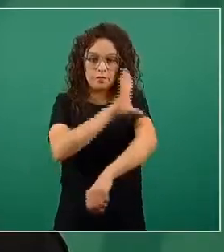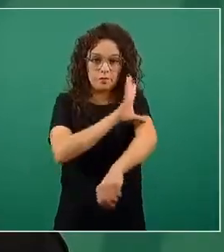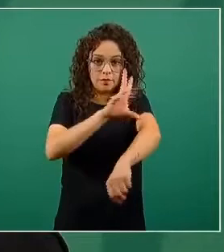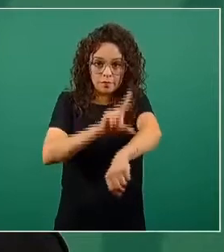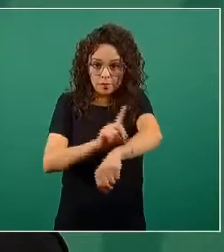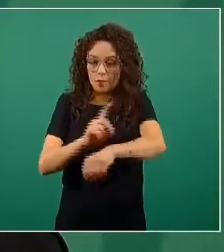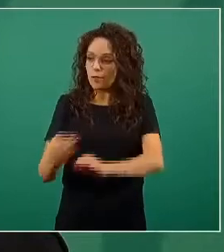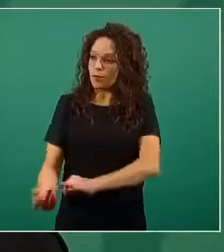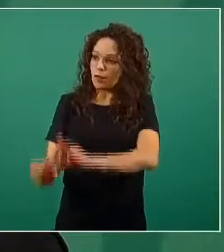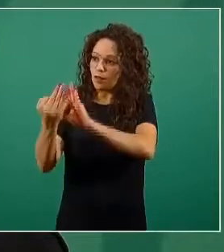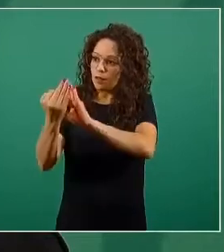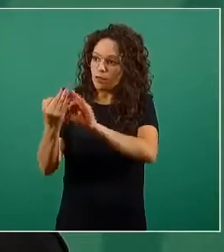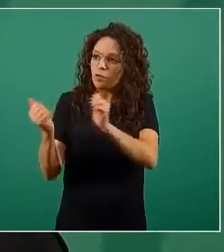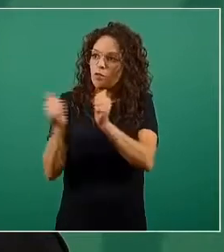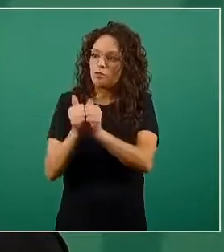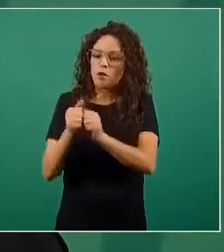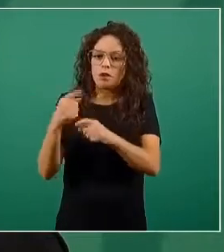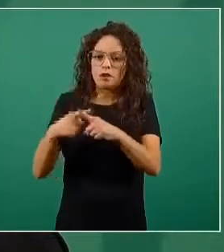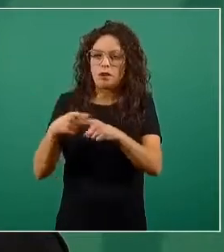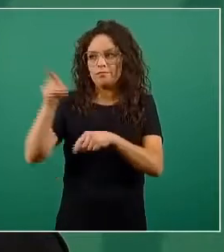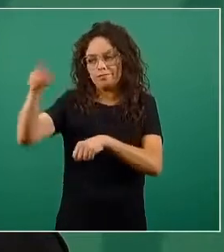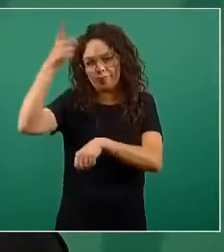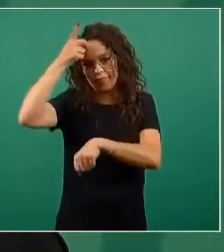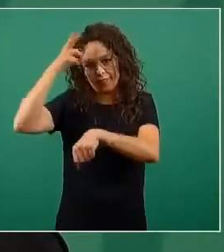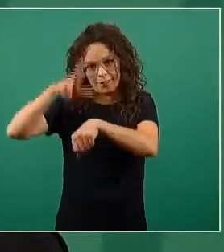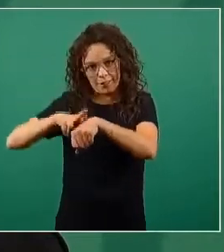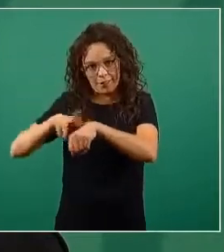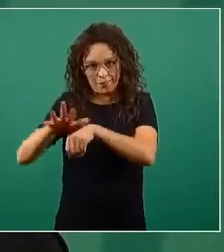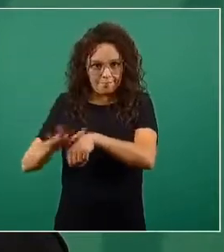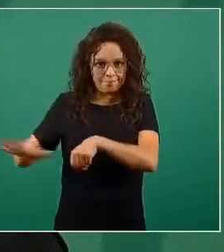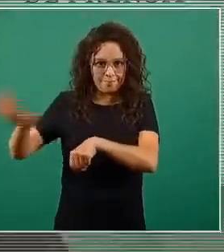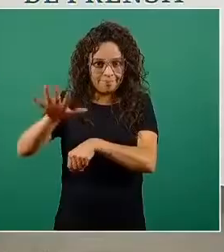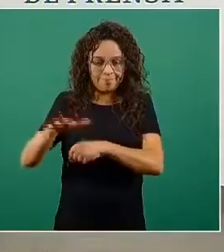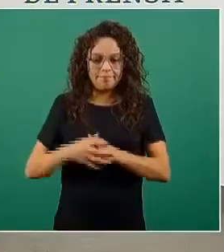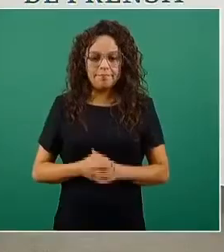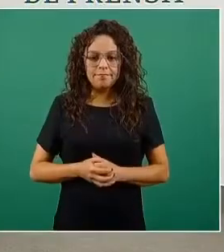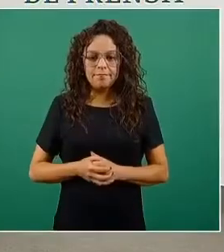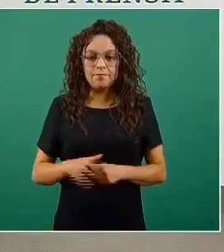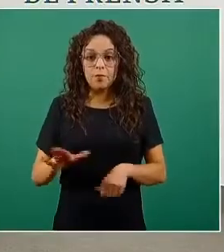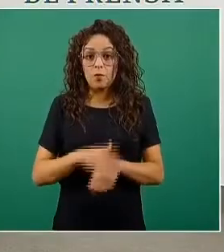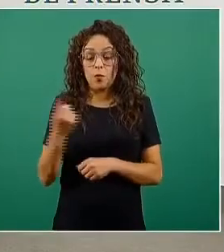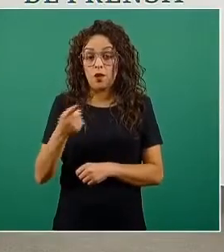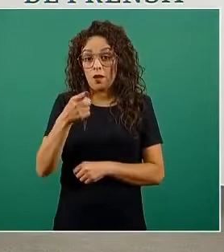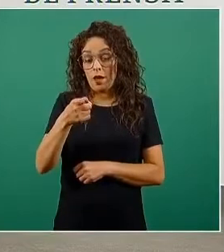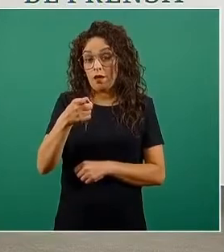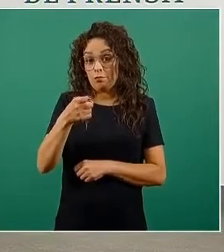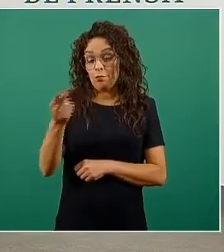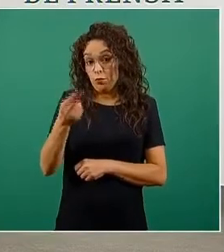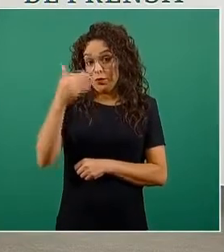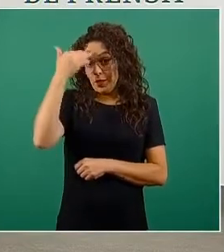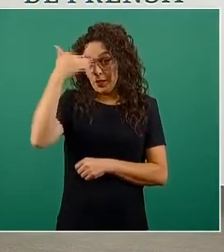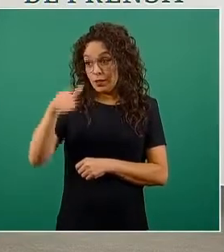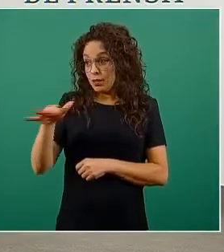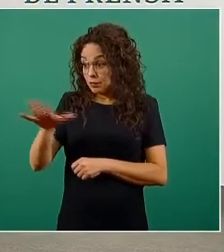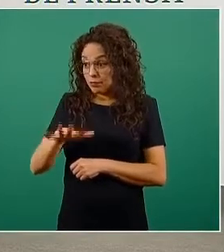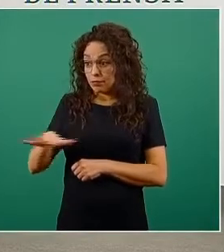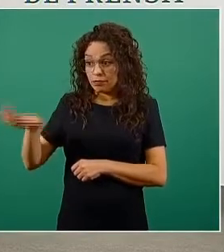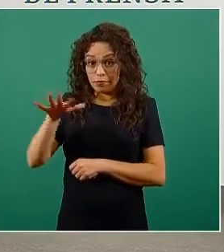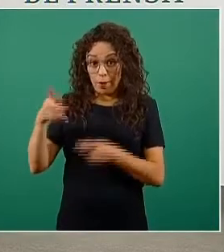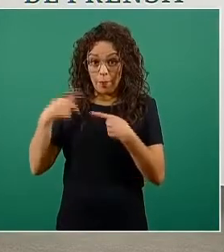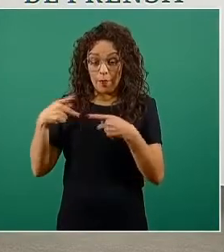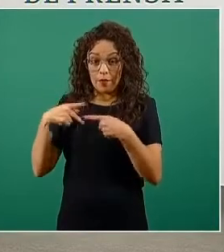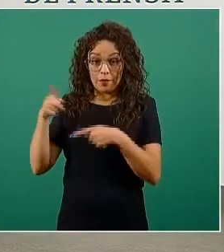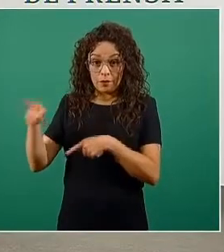directa con los directivos, ¿no? Porque ustedes saben que pues es una población que de alguna manera